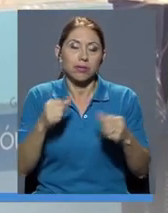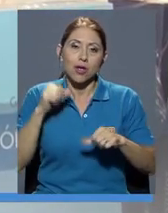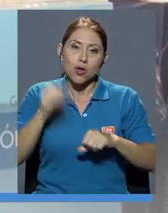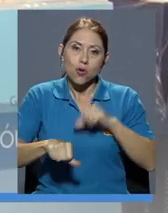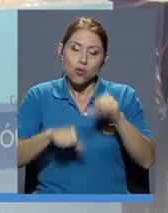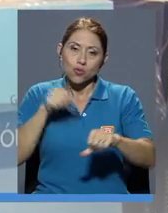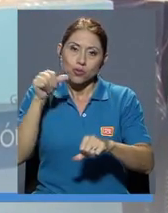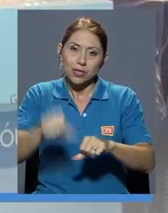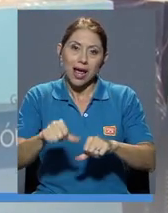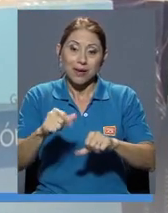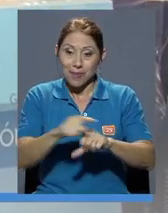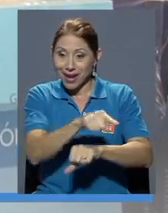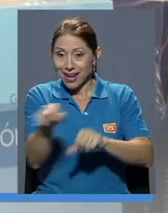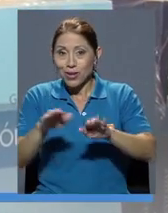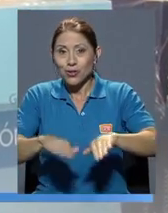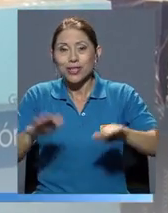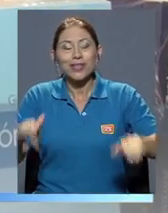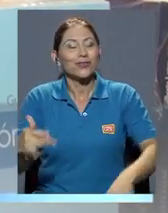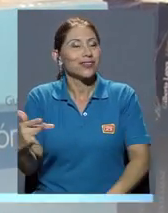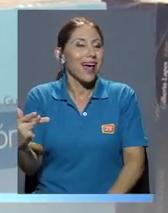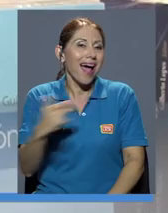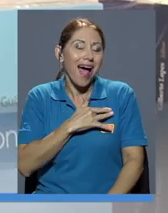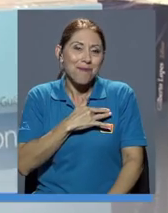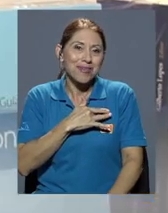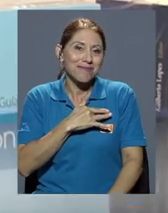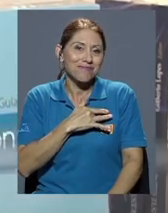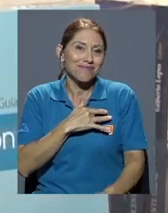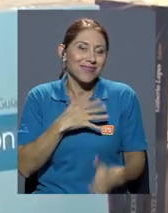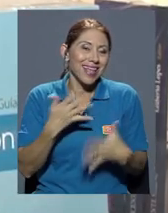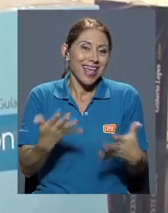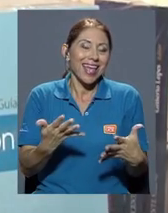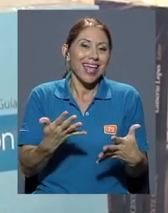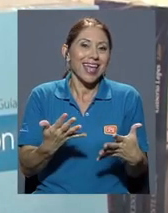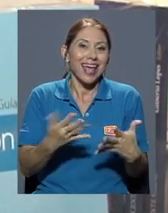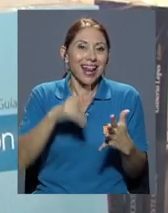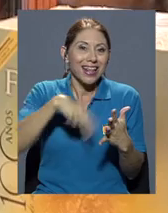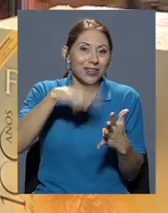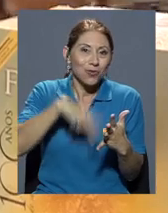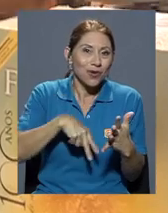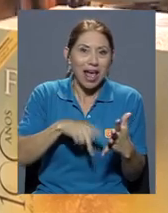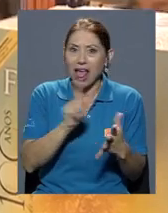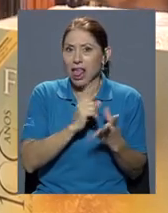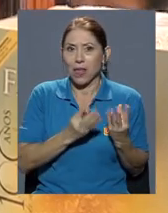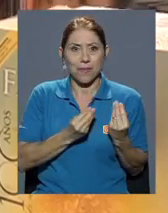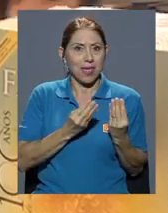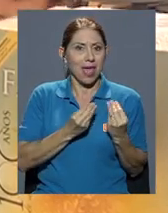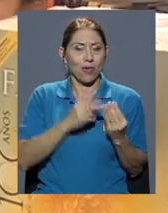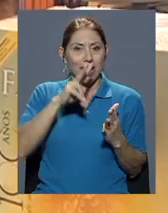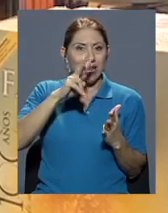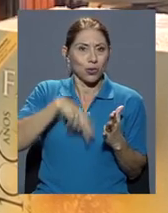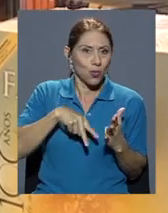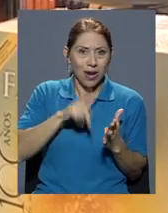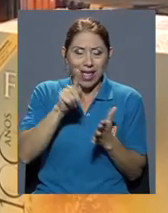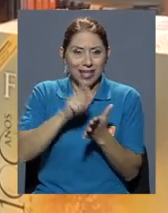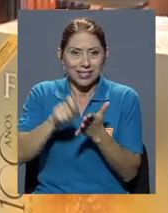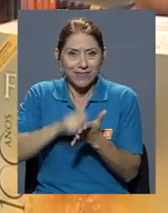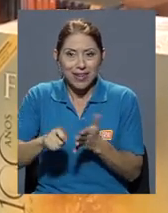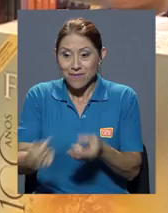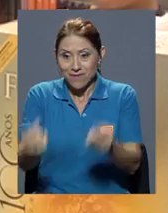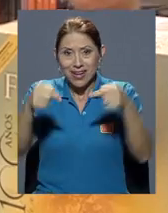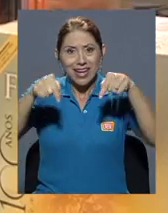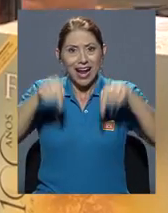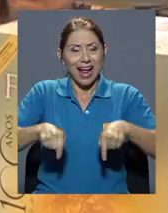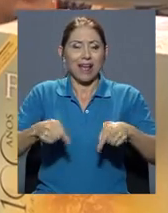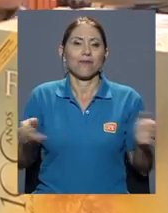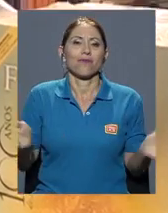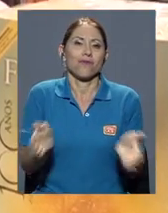luchar para que los niños amen, le tengan miedo a la lectura, le quiten el miedo a escribir también. Venir acá es parte de la motivación,